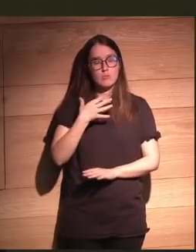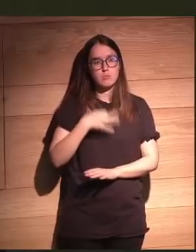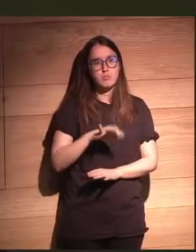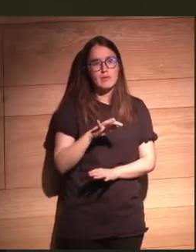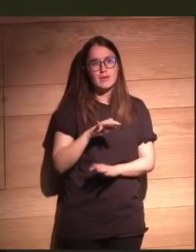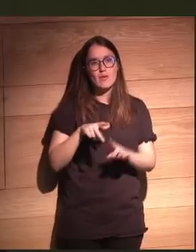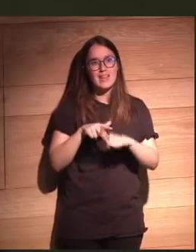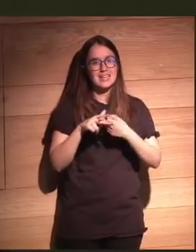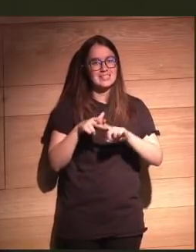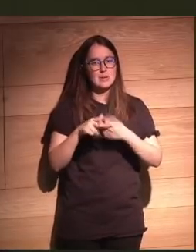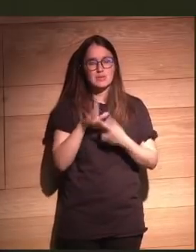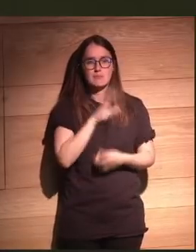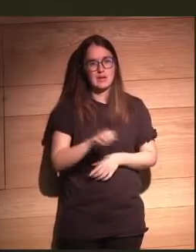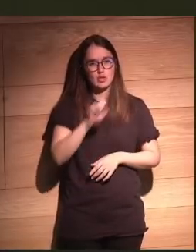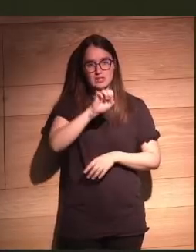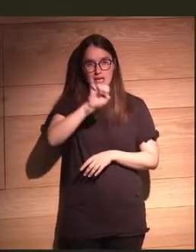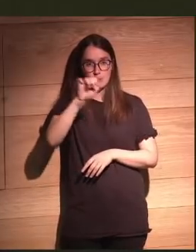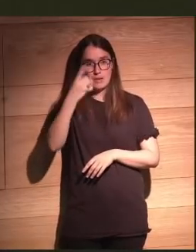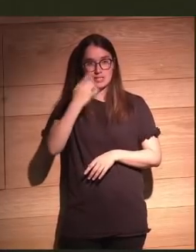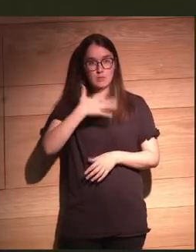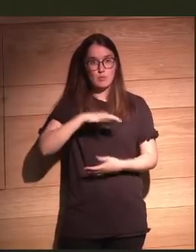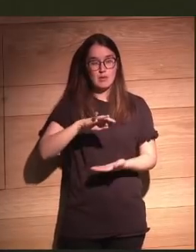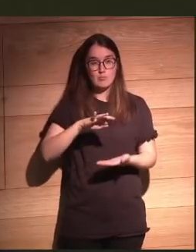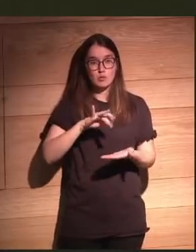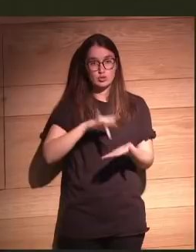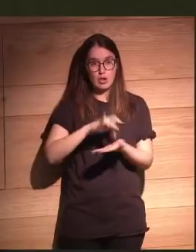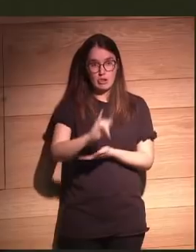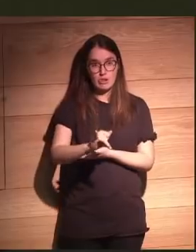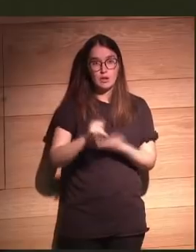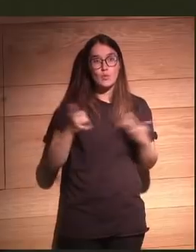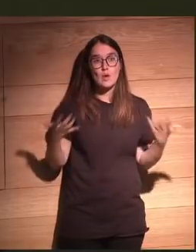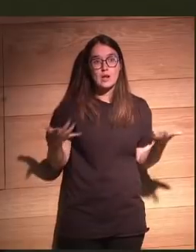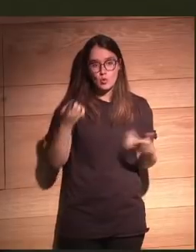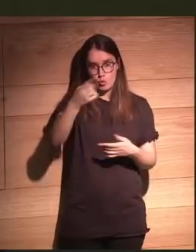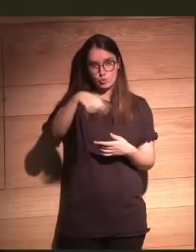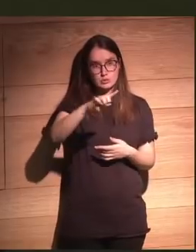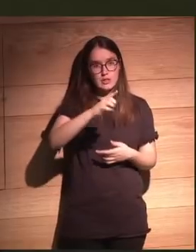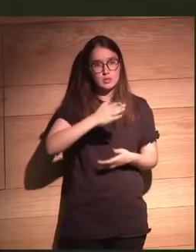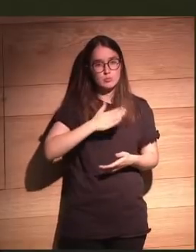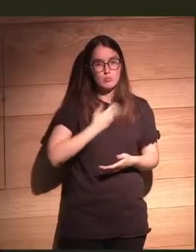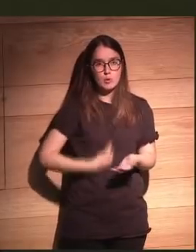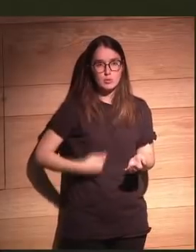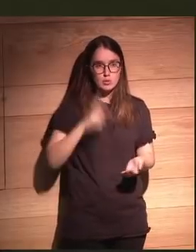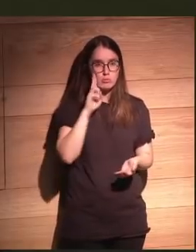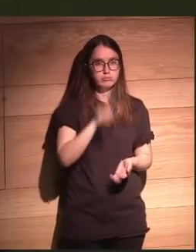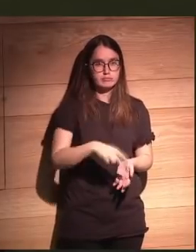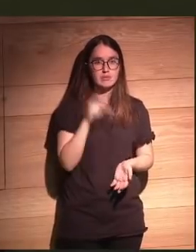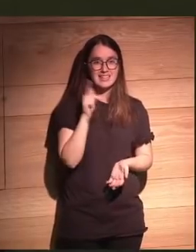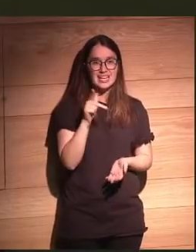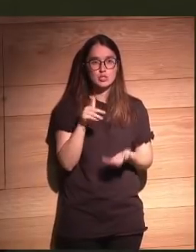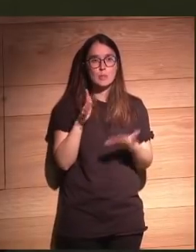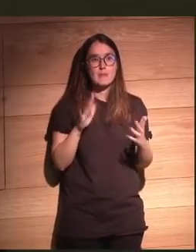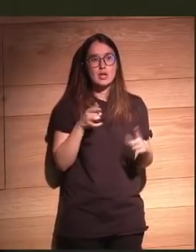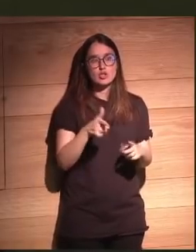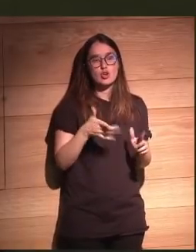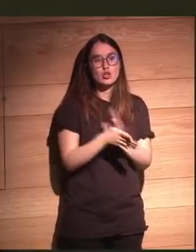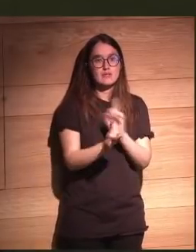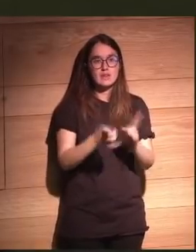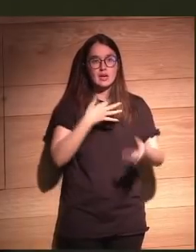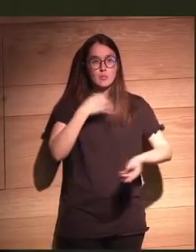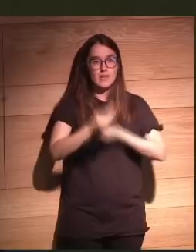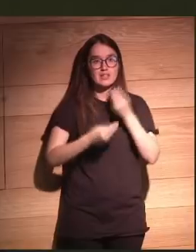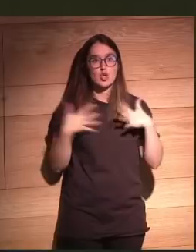una de las herramientas más maravillosas que podemos tener, que es: usted es propietario, le reconozco su derecho, pero eso no le permite hacer lo